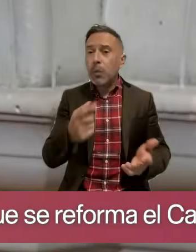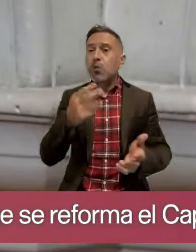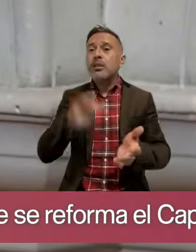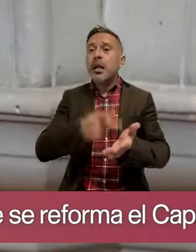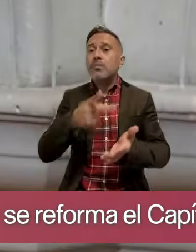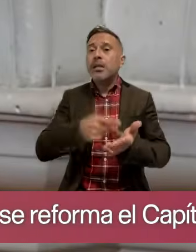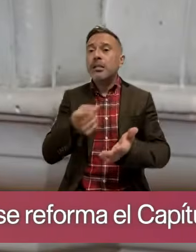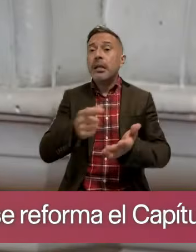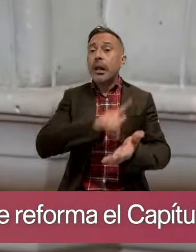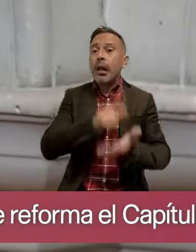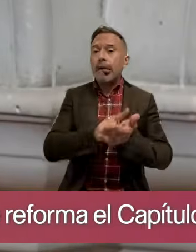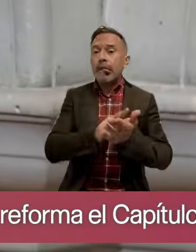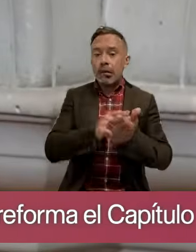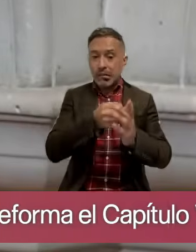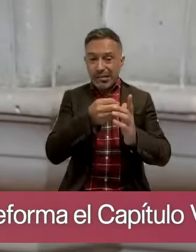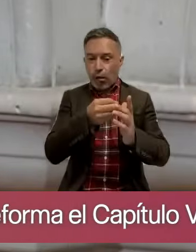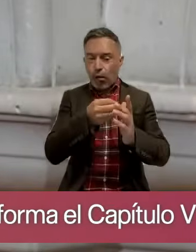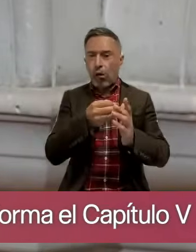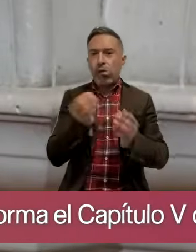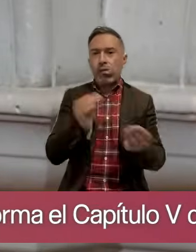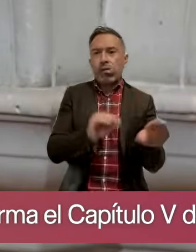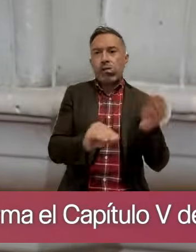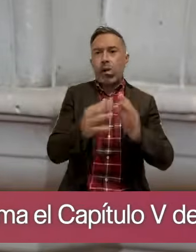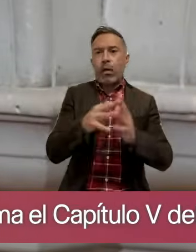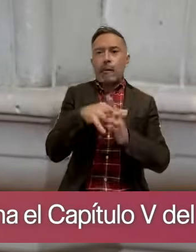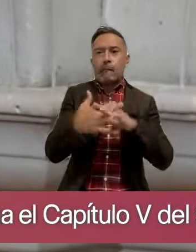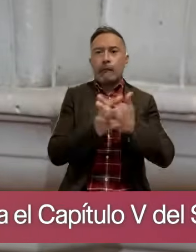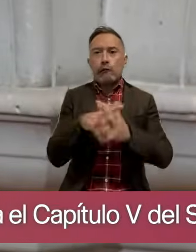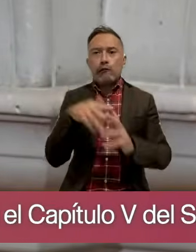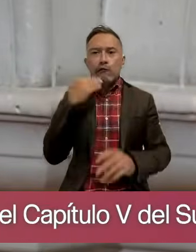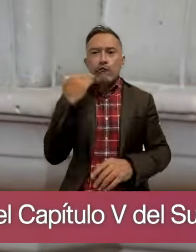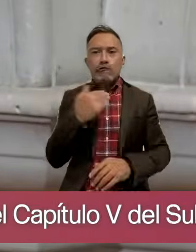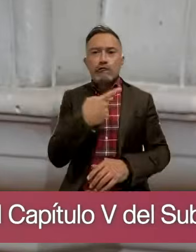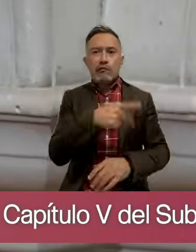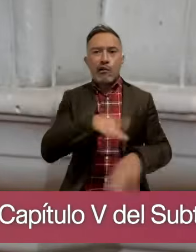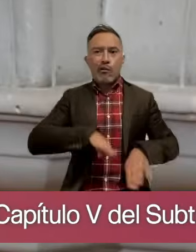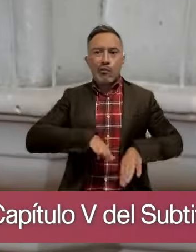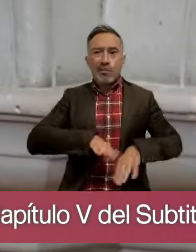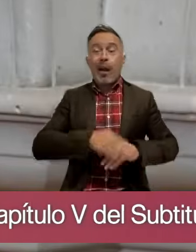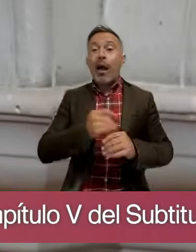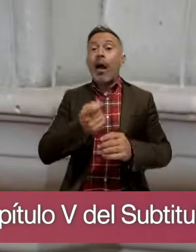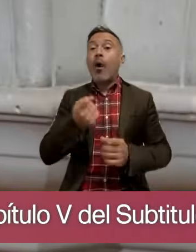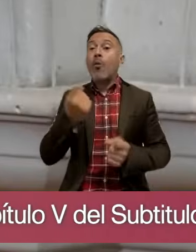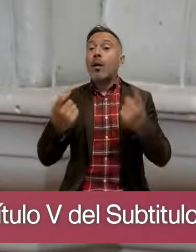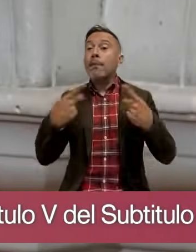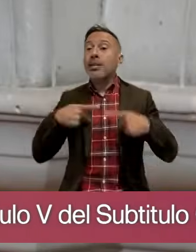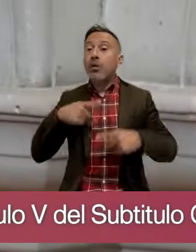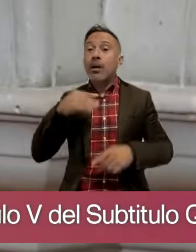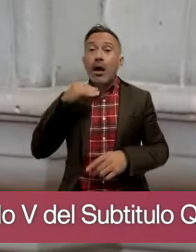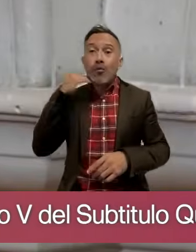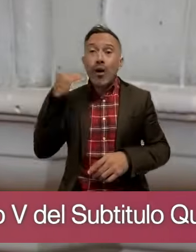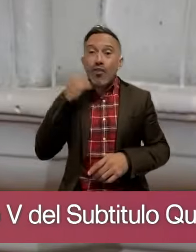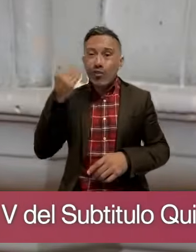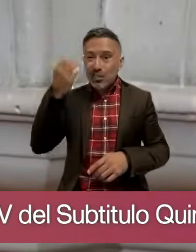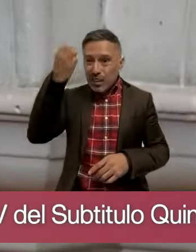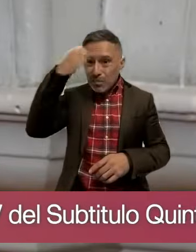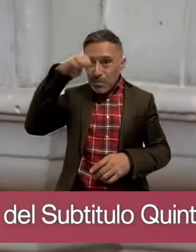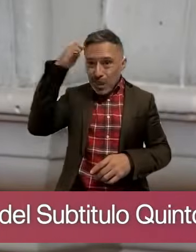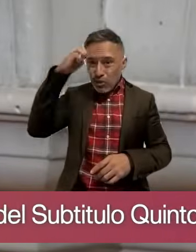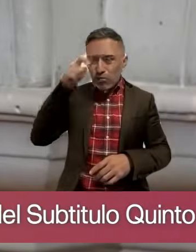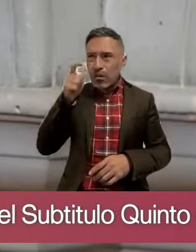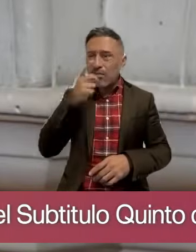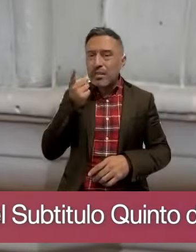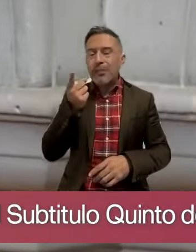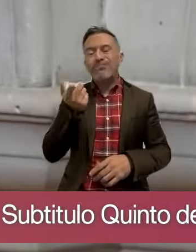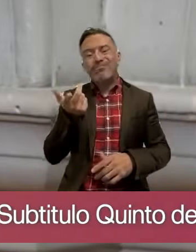ley a modo? Y hemos platicado con abogados expertos en la materia y nos han dicho que la complejidad de tipificar